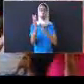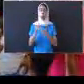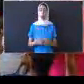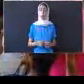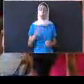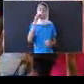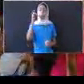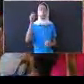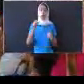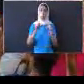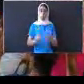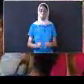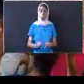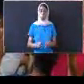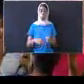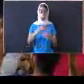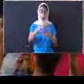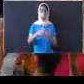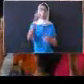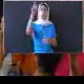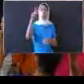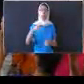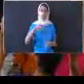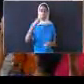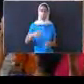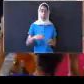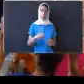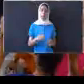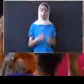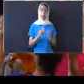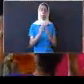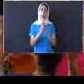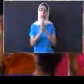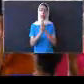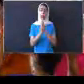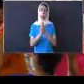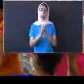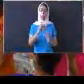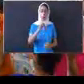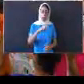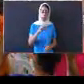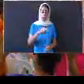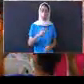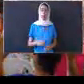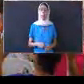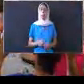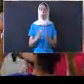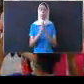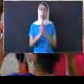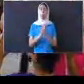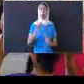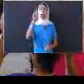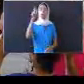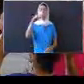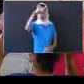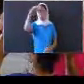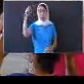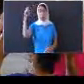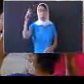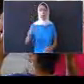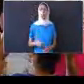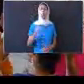delante de ti estas peticiones Señor Te pedimos Señor Que tú trabajes Que tú envíes Señor Tu